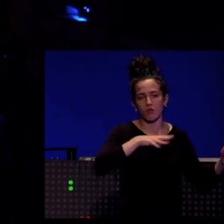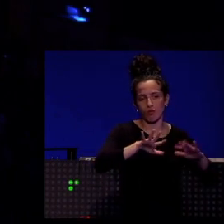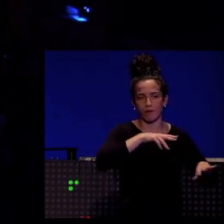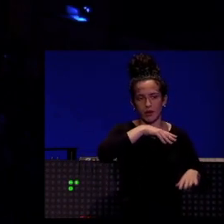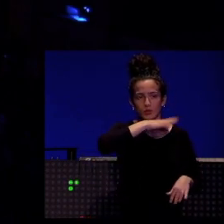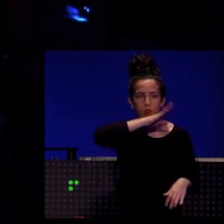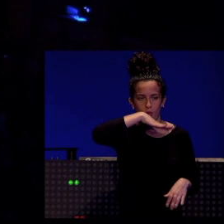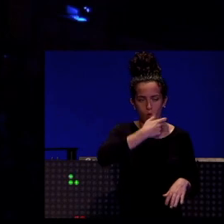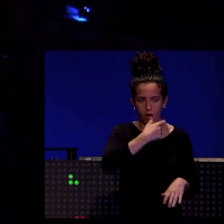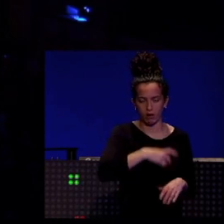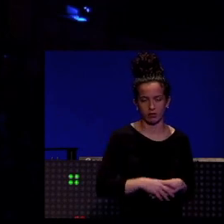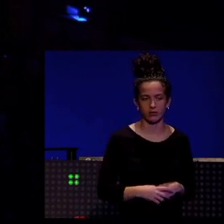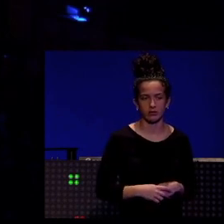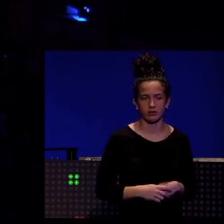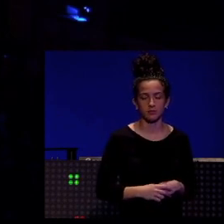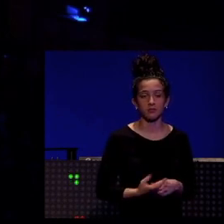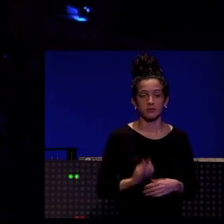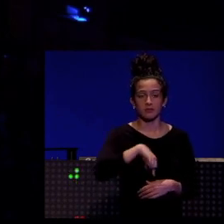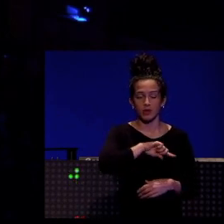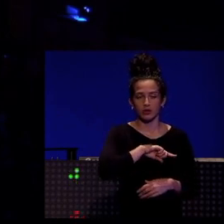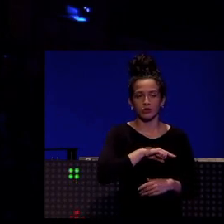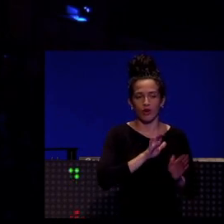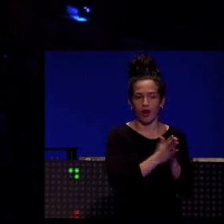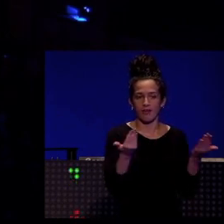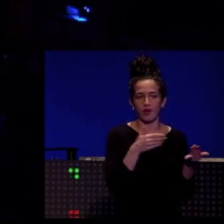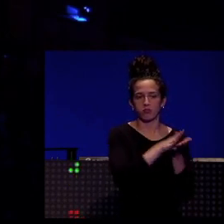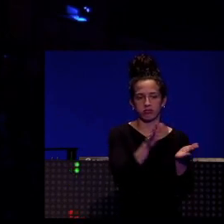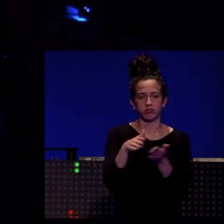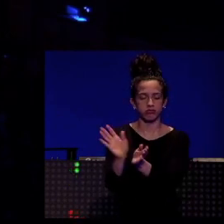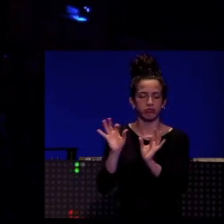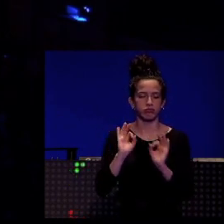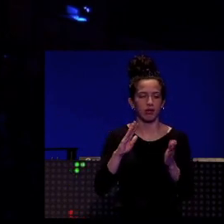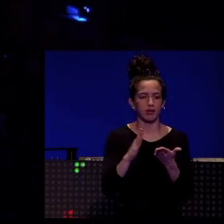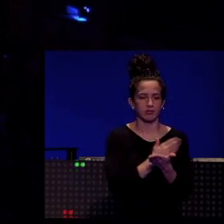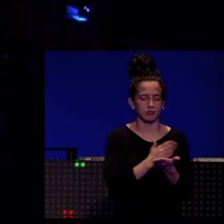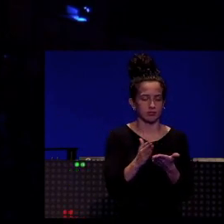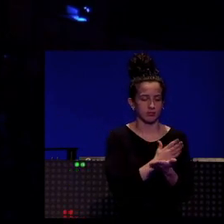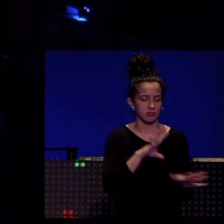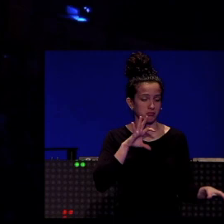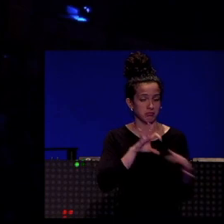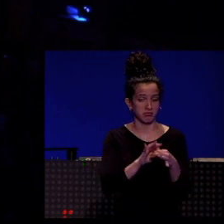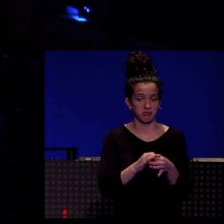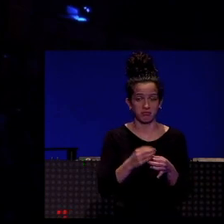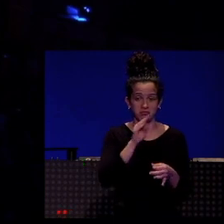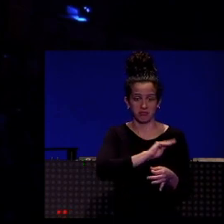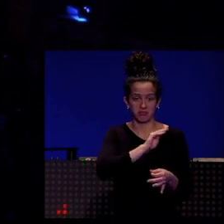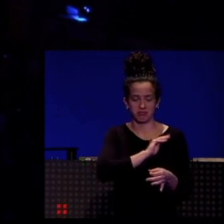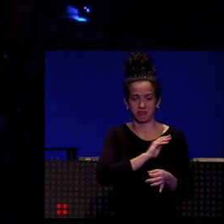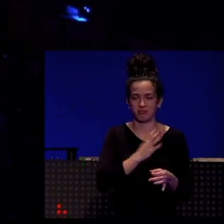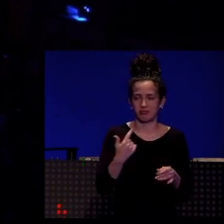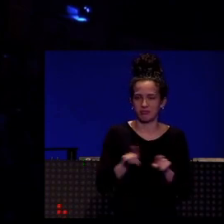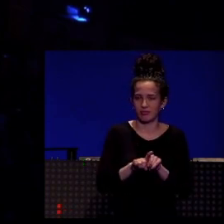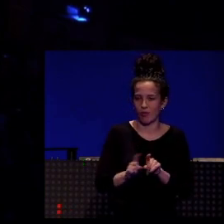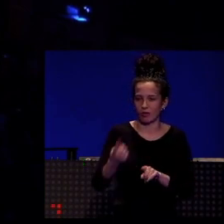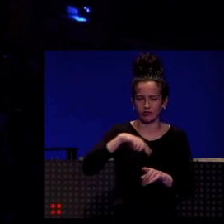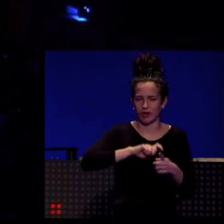necesitamos libros sobre todo de poesía y prosa poética que es lo que empezamos porque yo soy un enamorado de la poesía pérdida de publicamos libros de todas